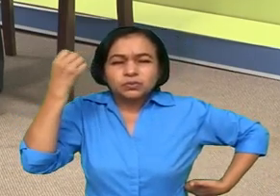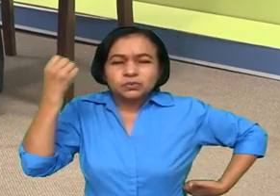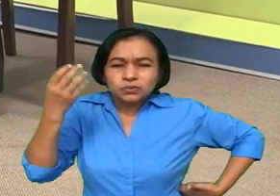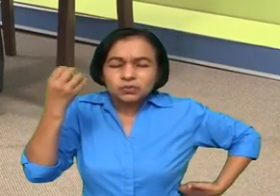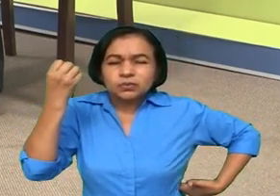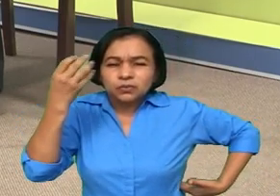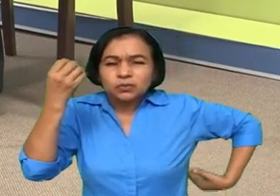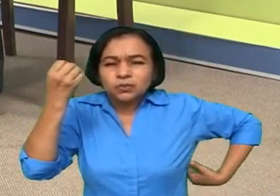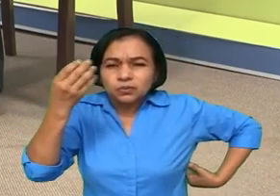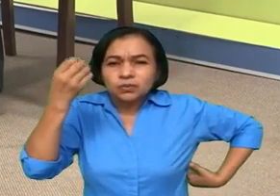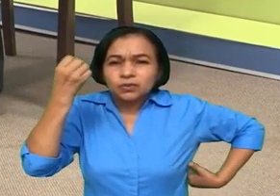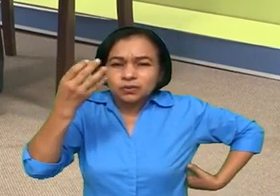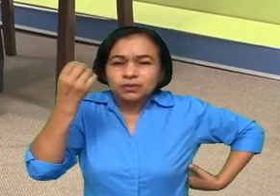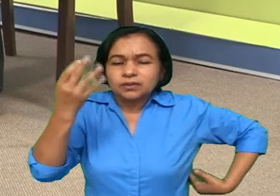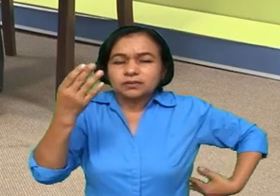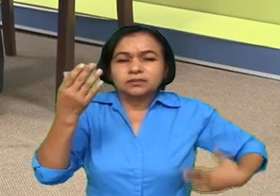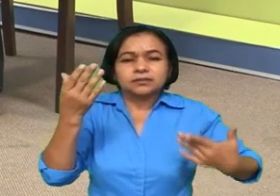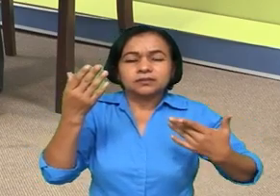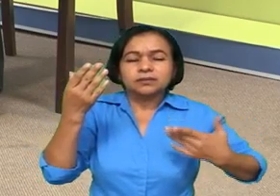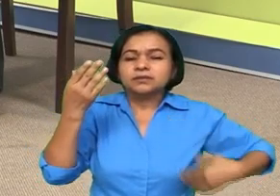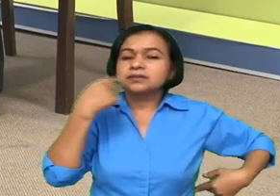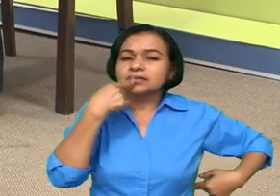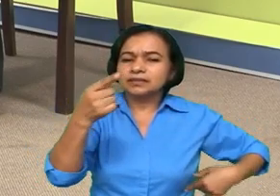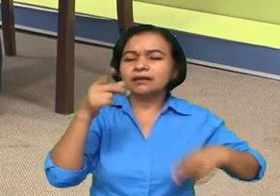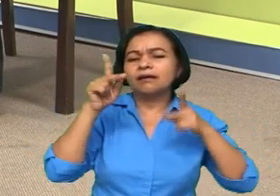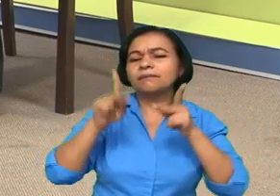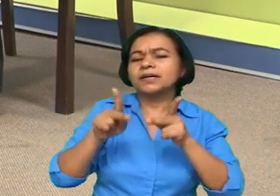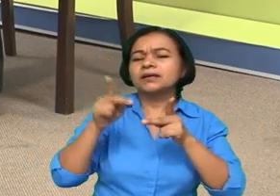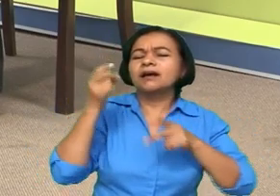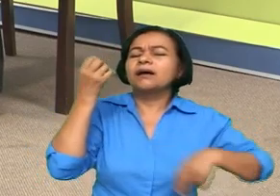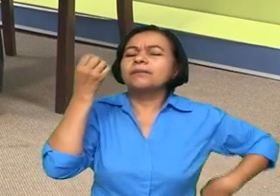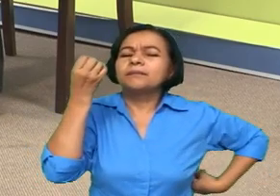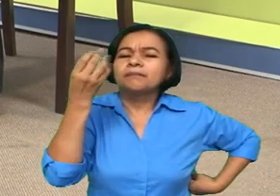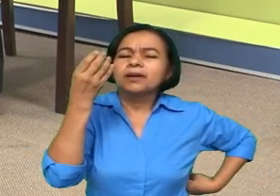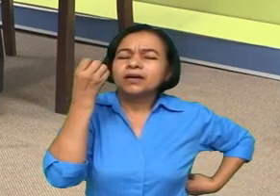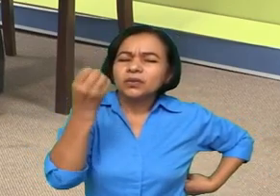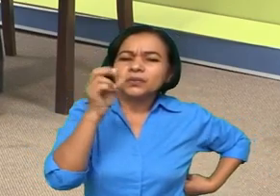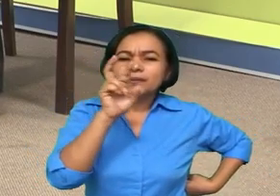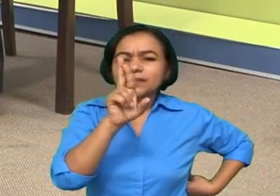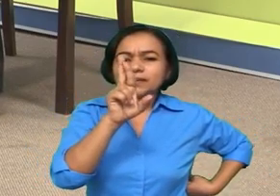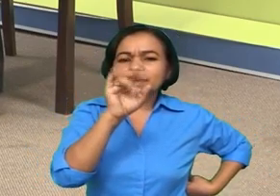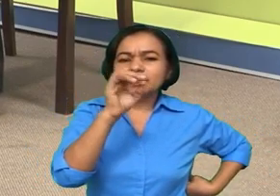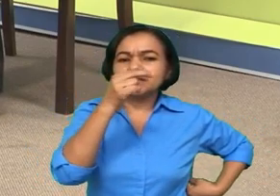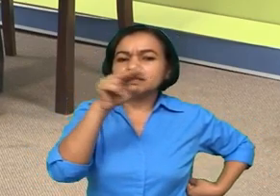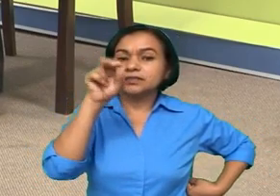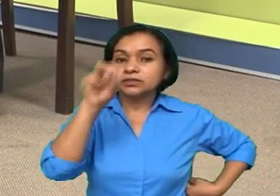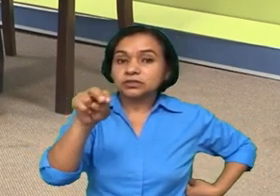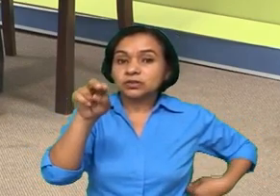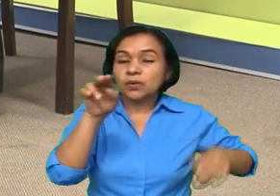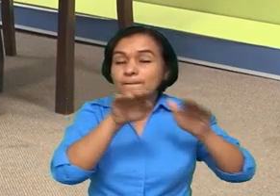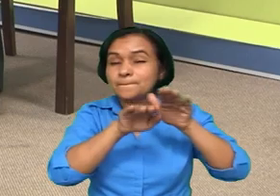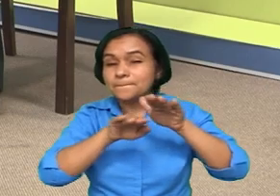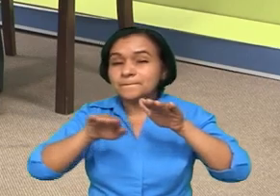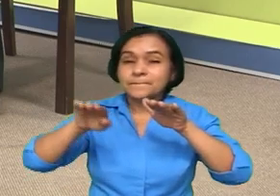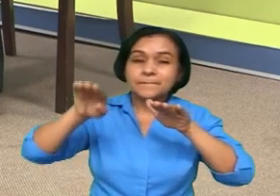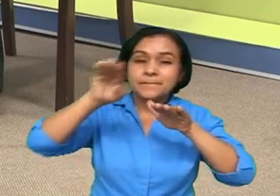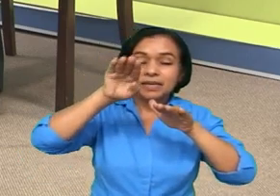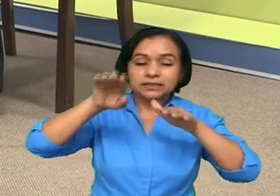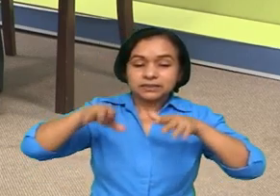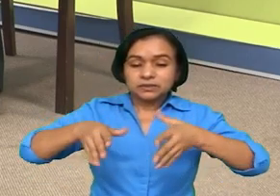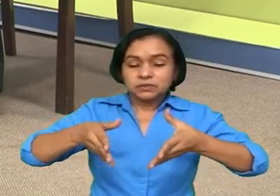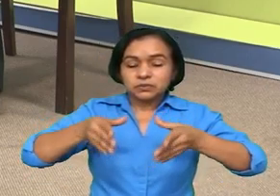gente dice, me duelen los riñones, ¿no? Entonces, pero ya es cuando la infección ha ascendido hasta